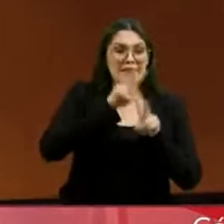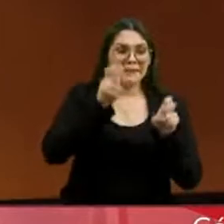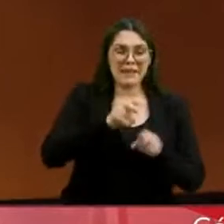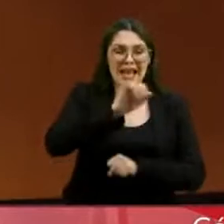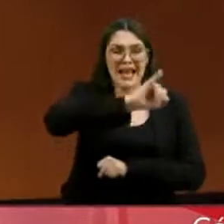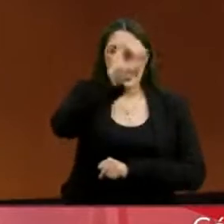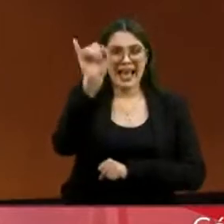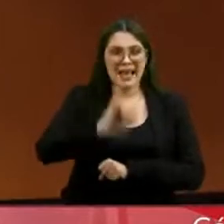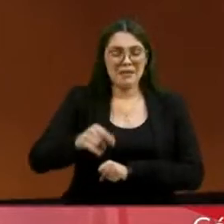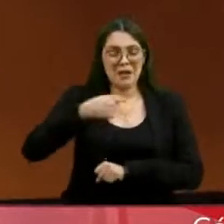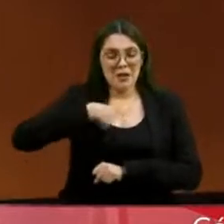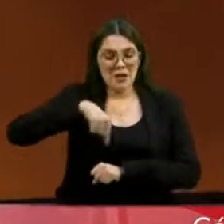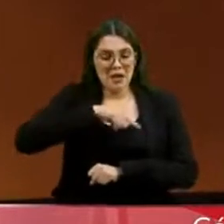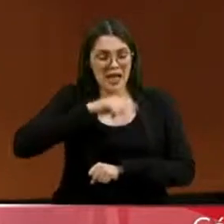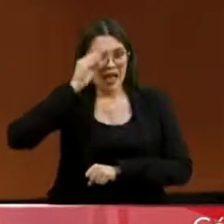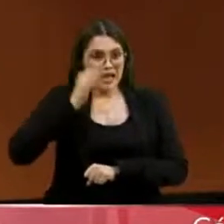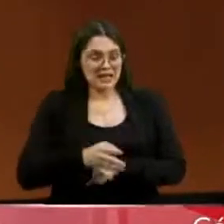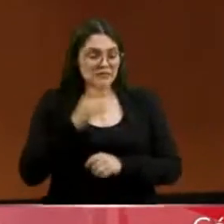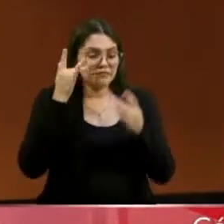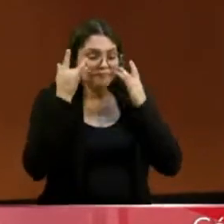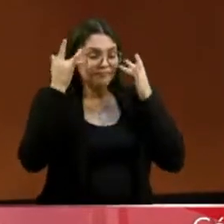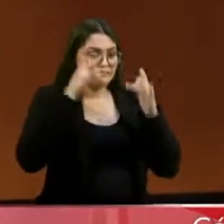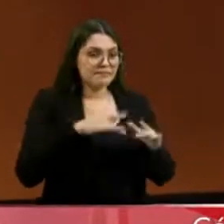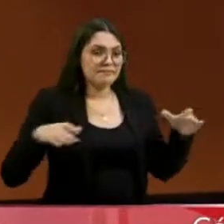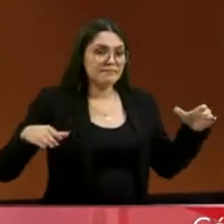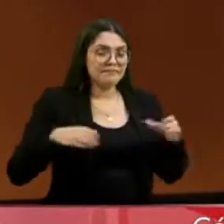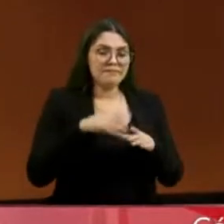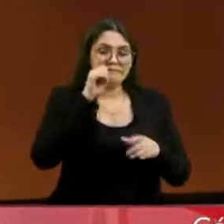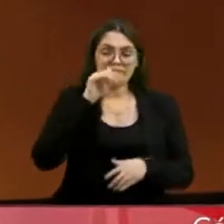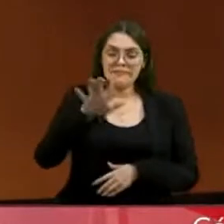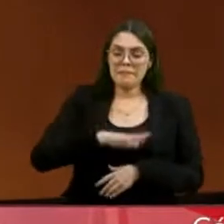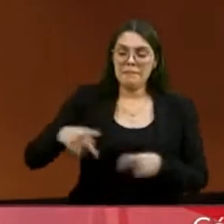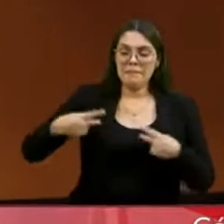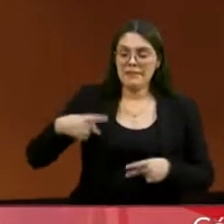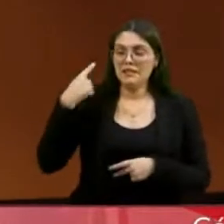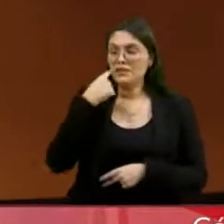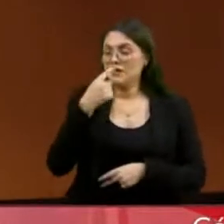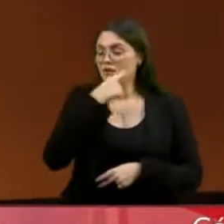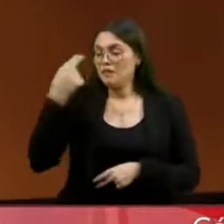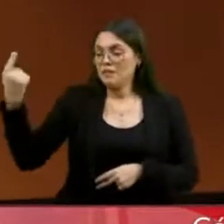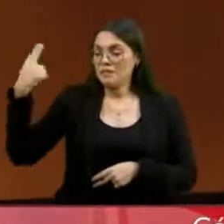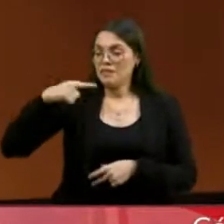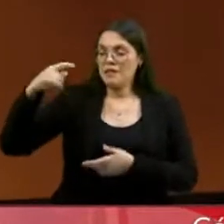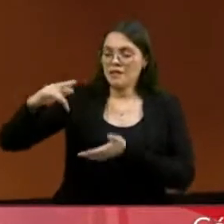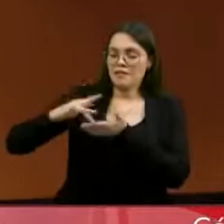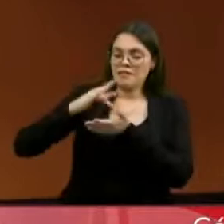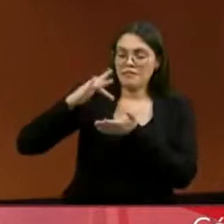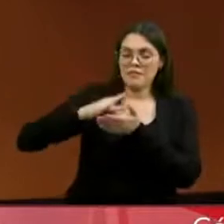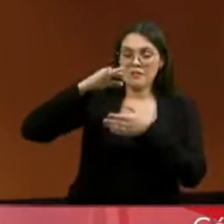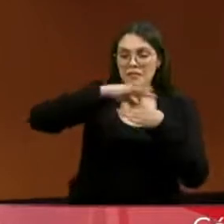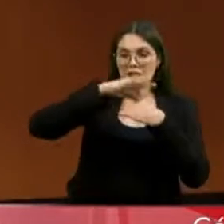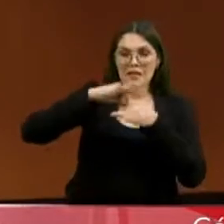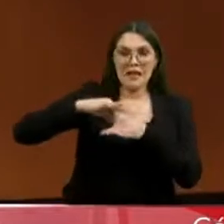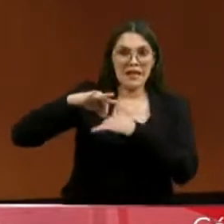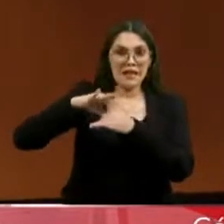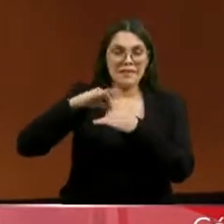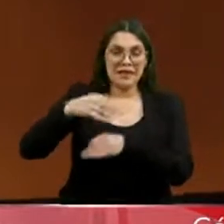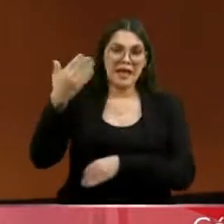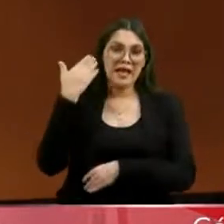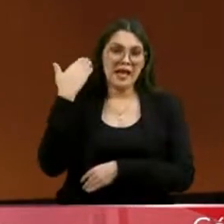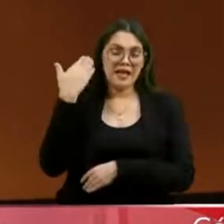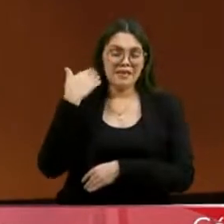circunstancia renunciaremos a la fuerza del mandato mayoritario que nos otorgó el pueblo de